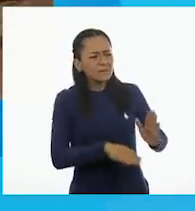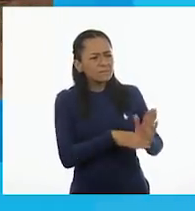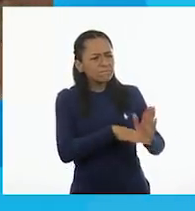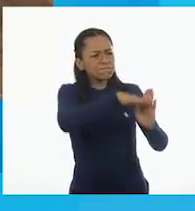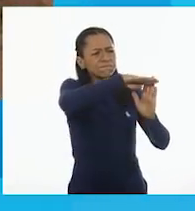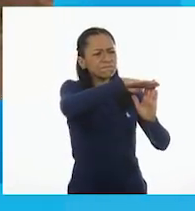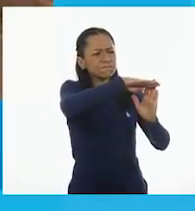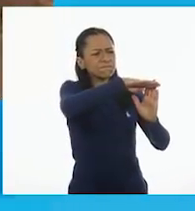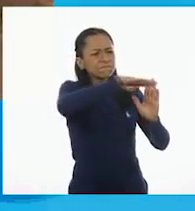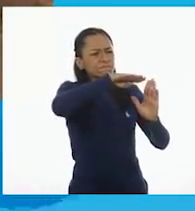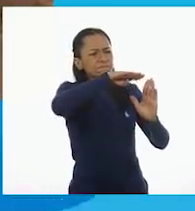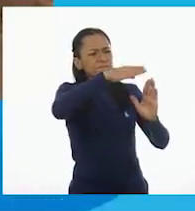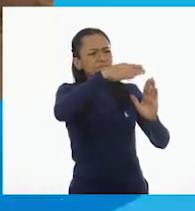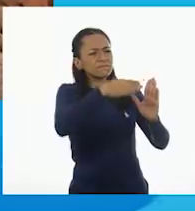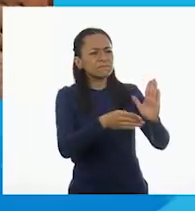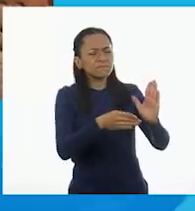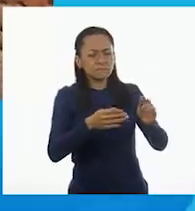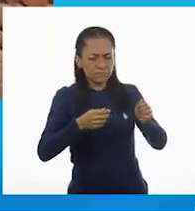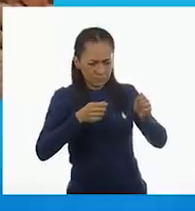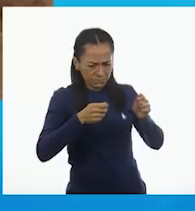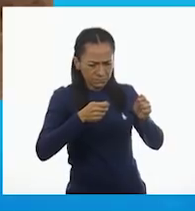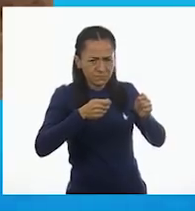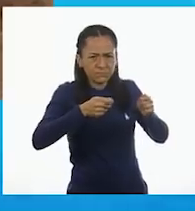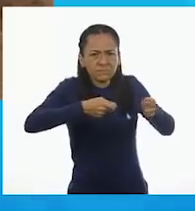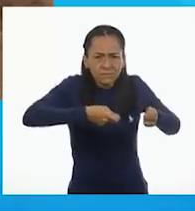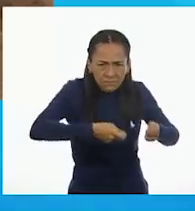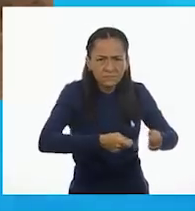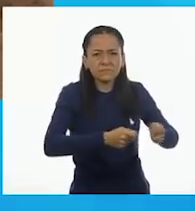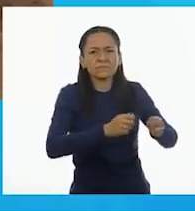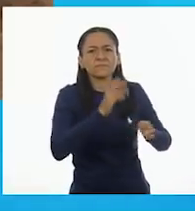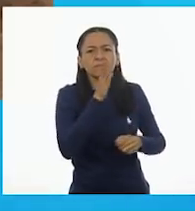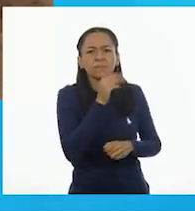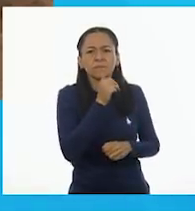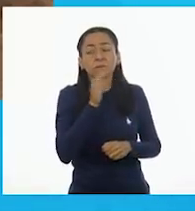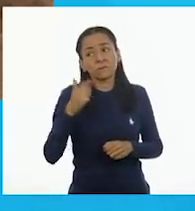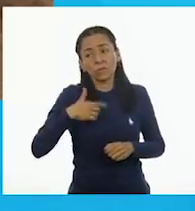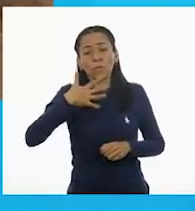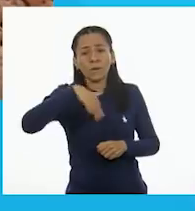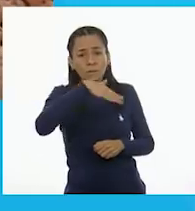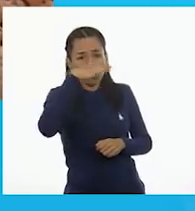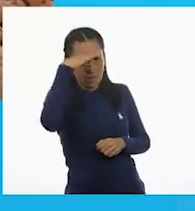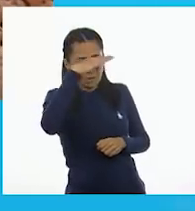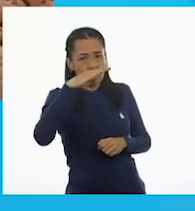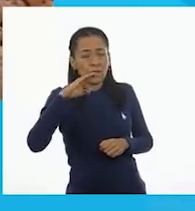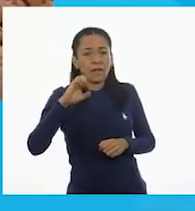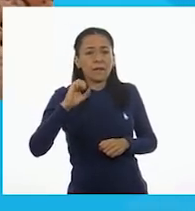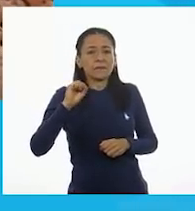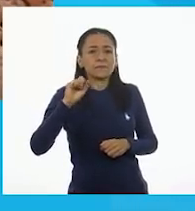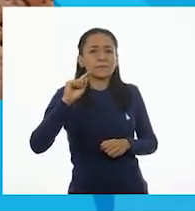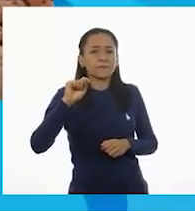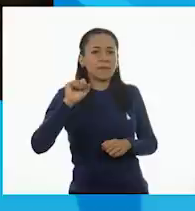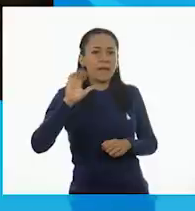No vamos a poder bajarlo. Voy a buscar a don Esteban para que nos ayude. Sí, está bien.